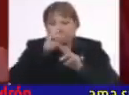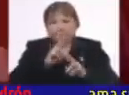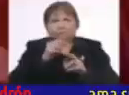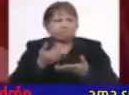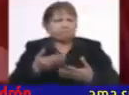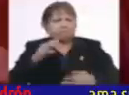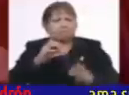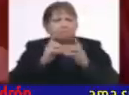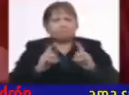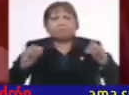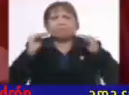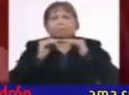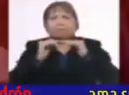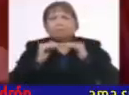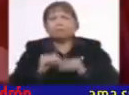respetar la democracia